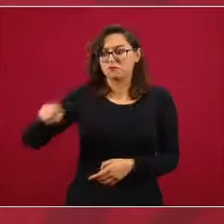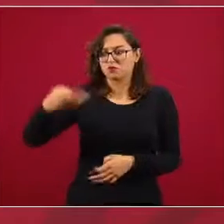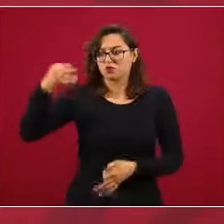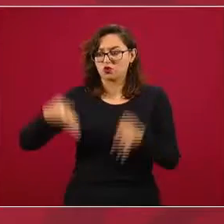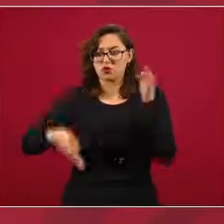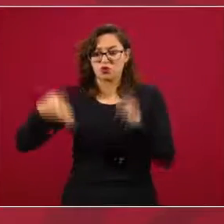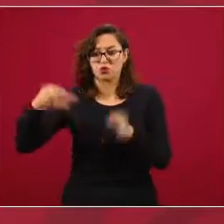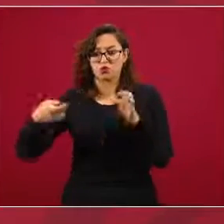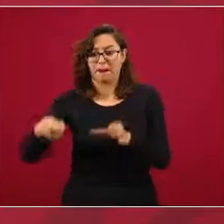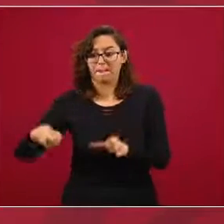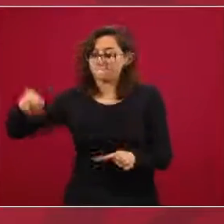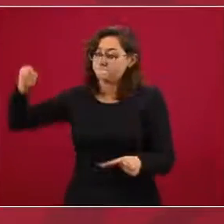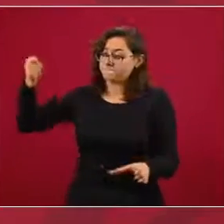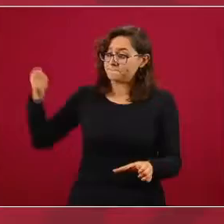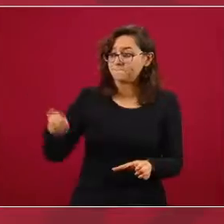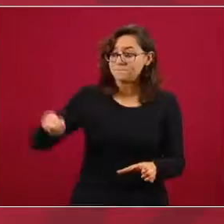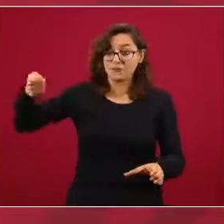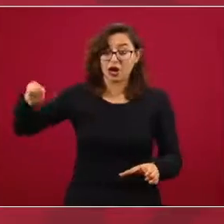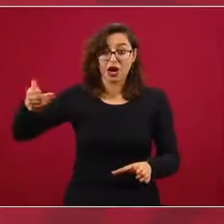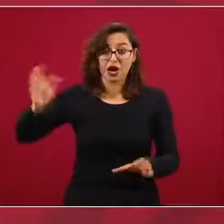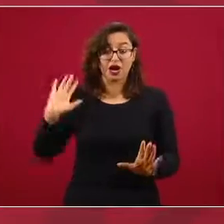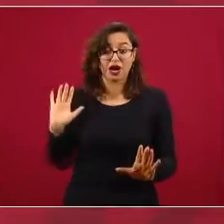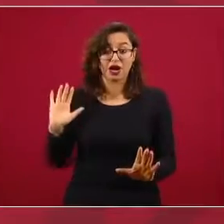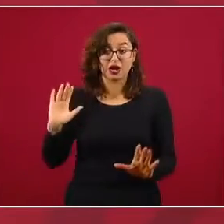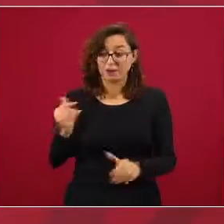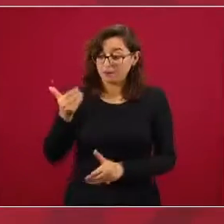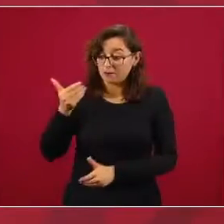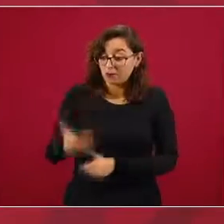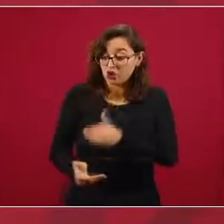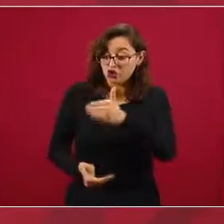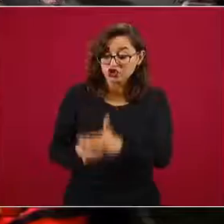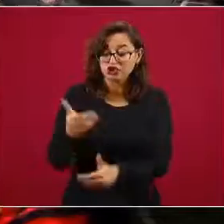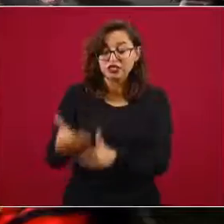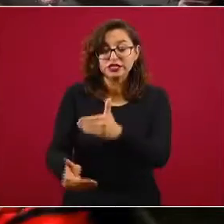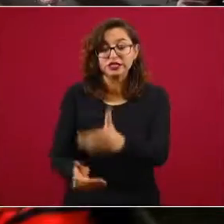declare culpable a un